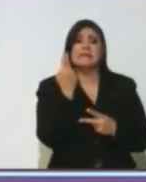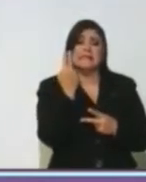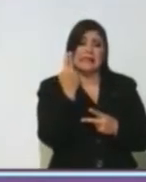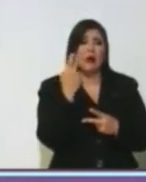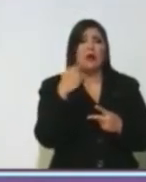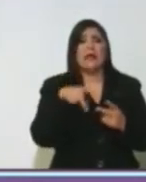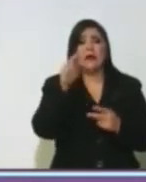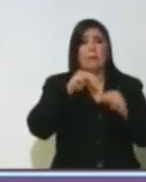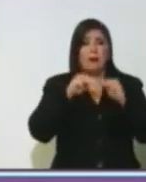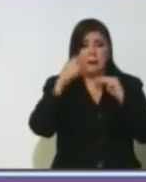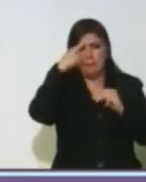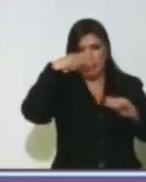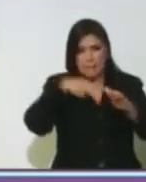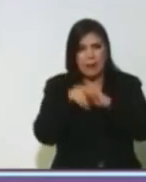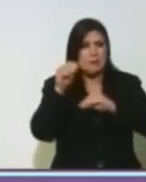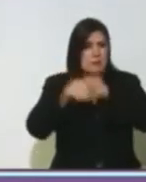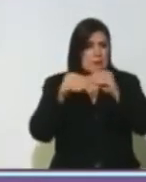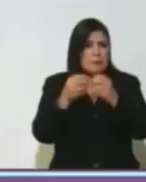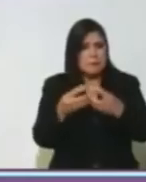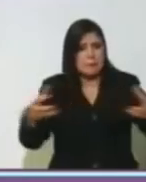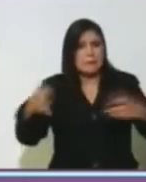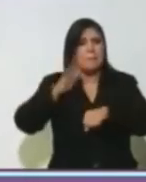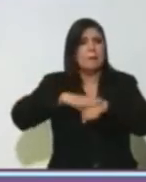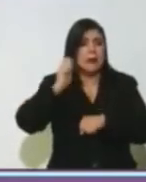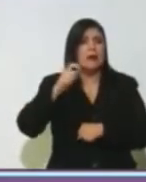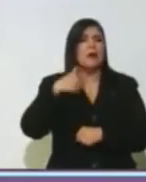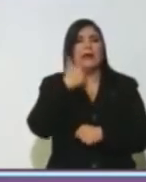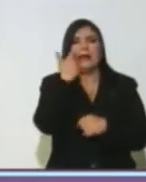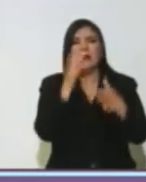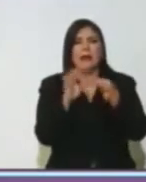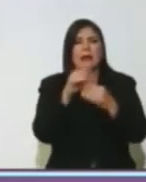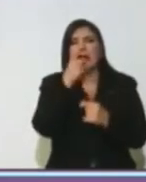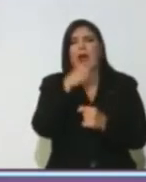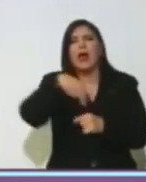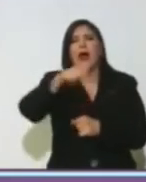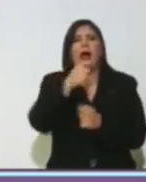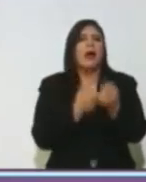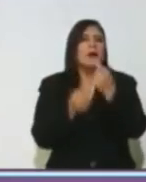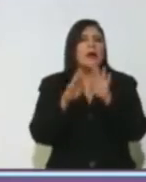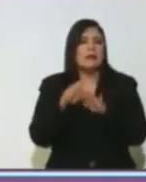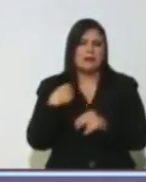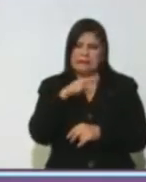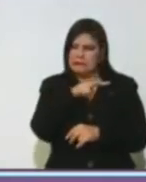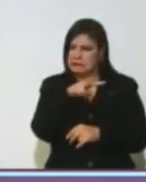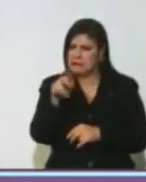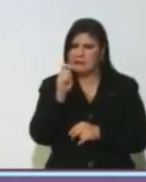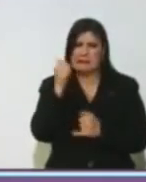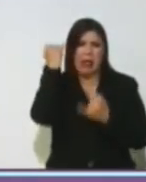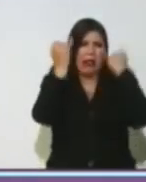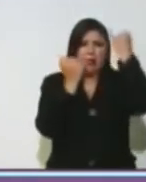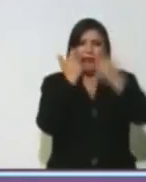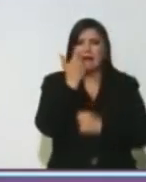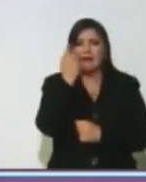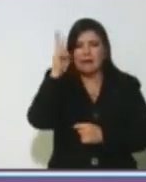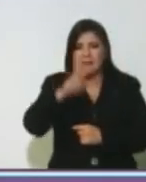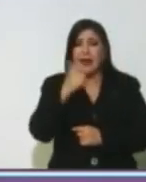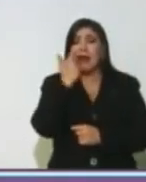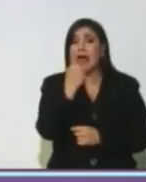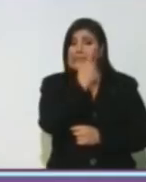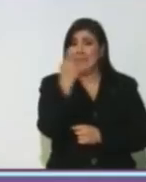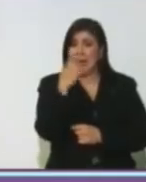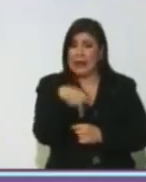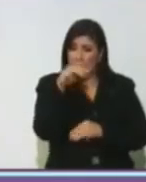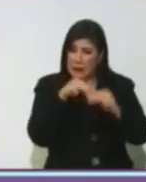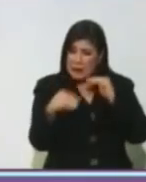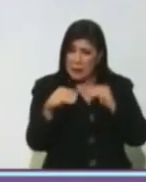kilómetros de metro quiero dejar claro cuando escucho de repente algunas fantasías y escuchó que alguien que dice que ver por cien